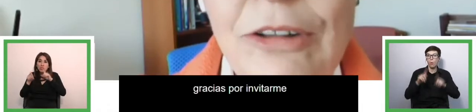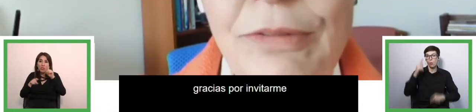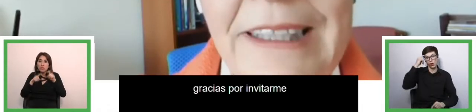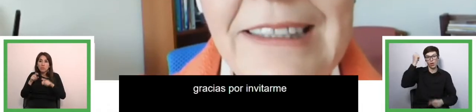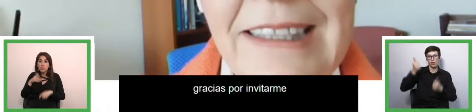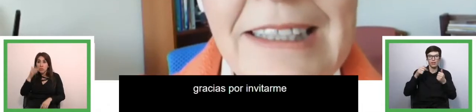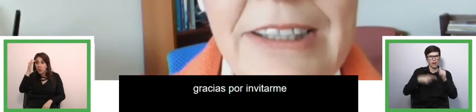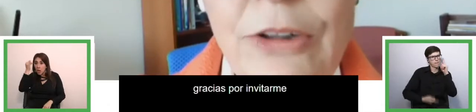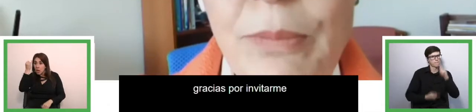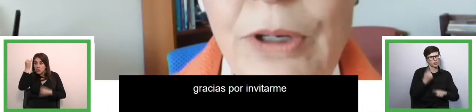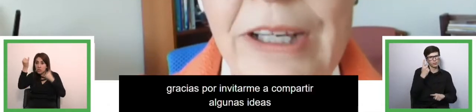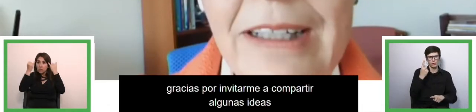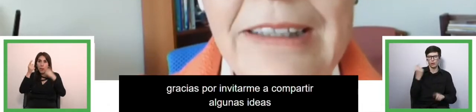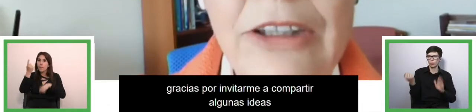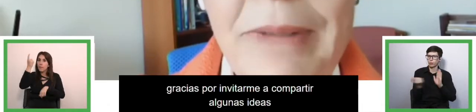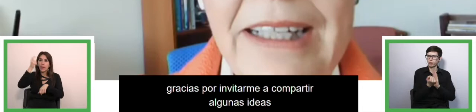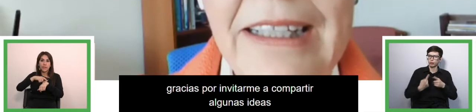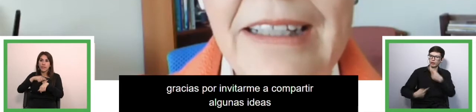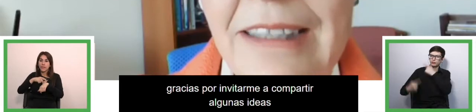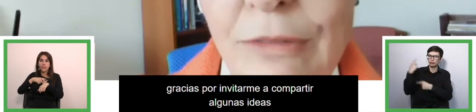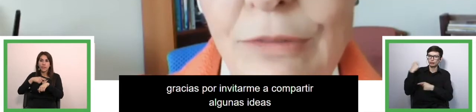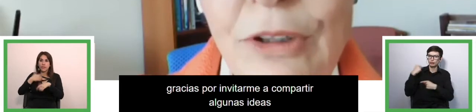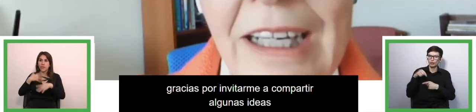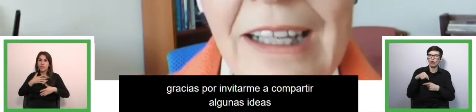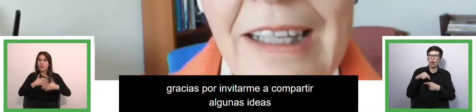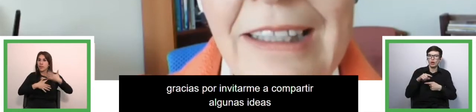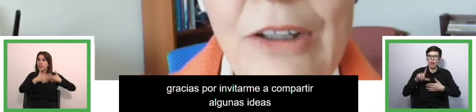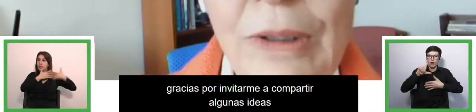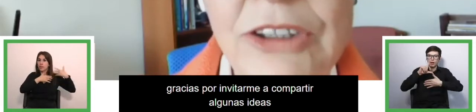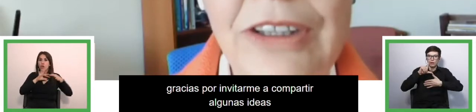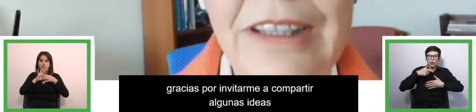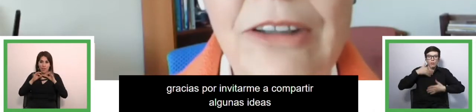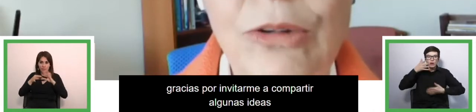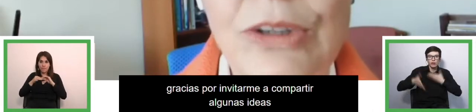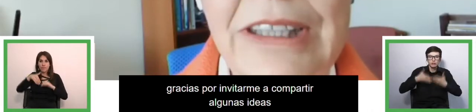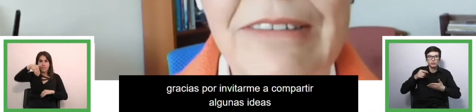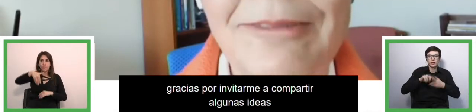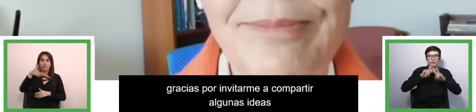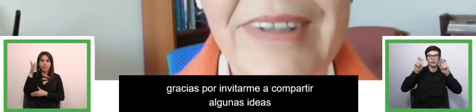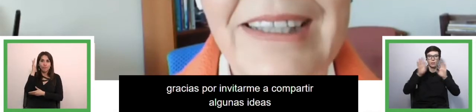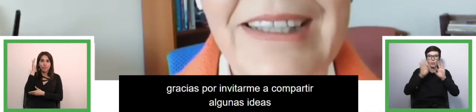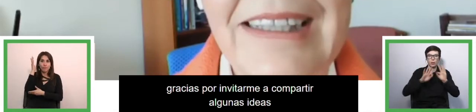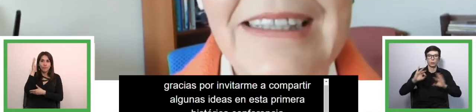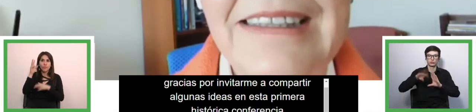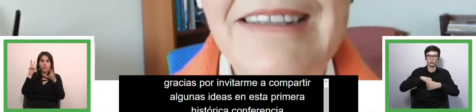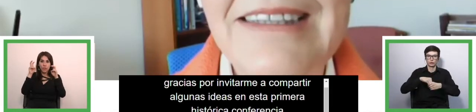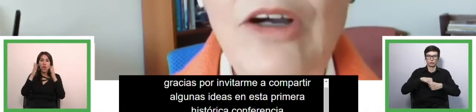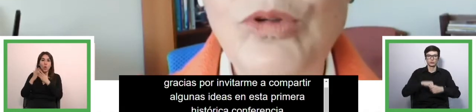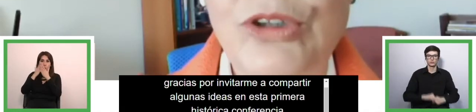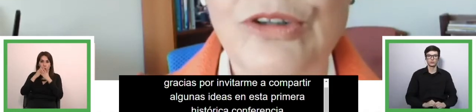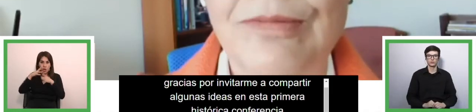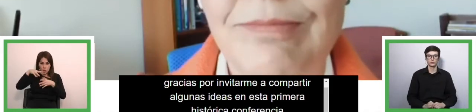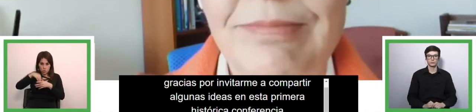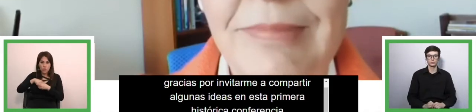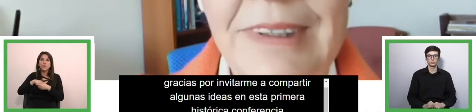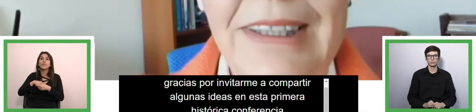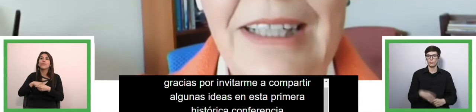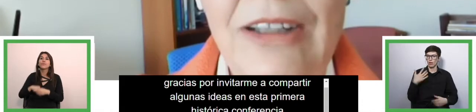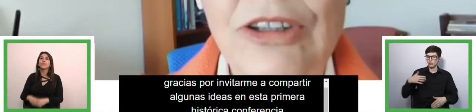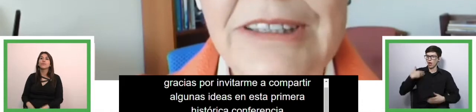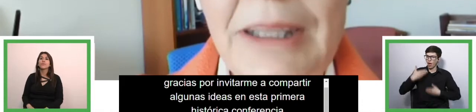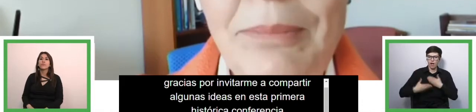conferencia del cierre project latinoamérica enfocada en la educación inclusiva se avanzado mucho